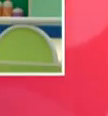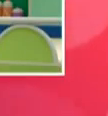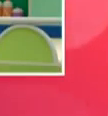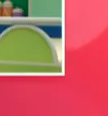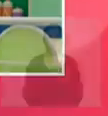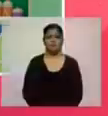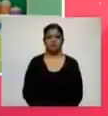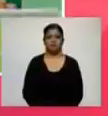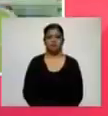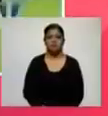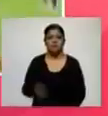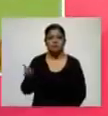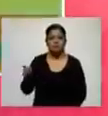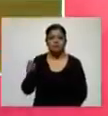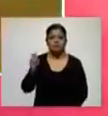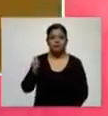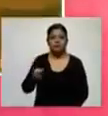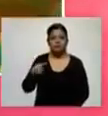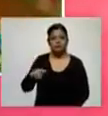¡Es el tercer piso!